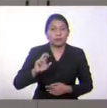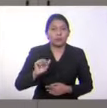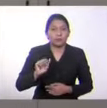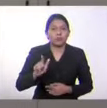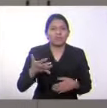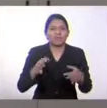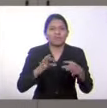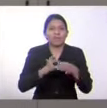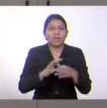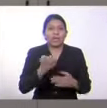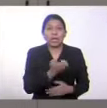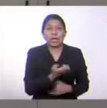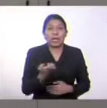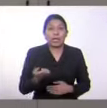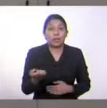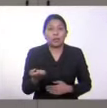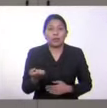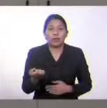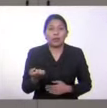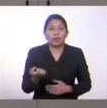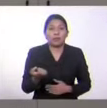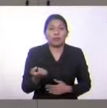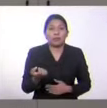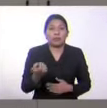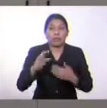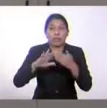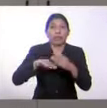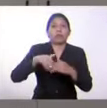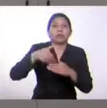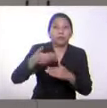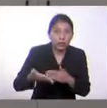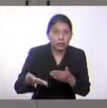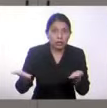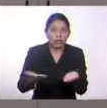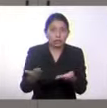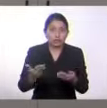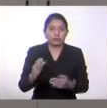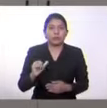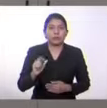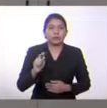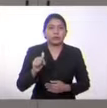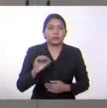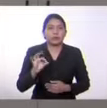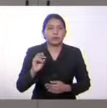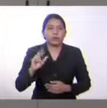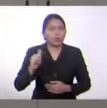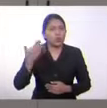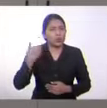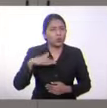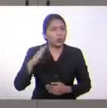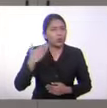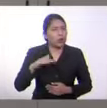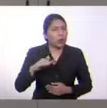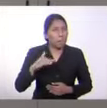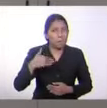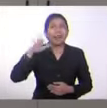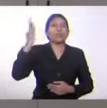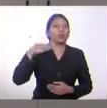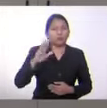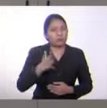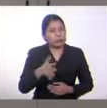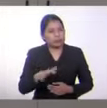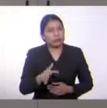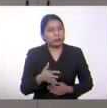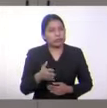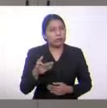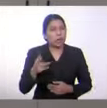con elementos que se van a formular posteriormente. La catáfora suele ser menos frecuente que la anáfora, ya